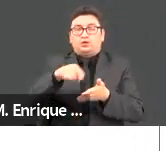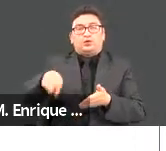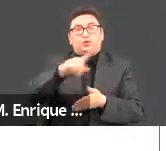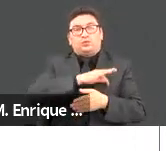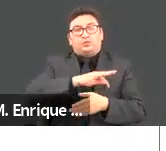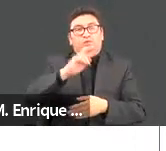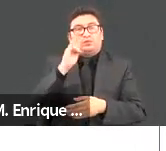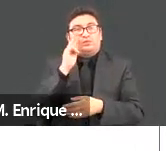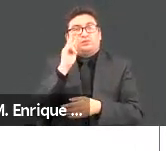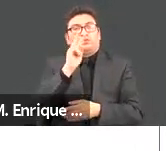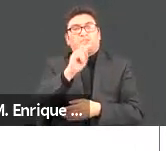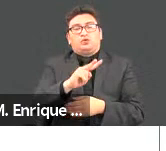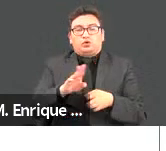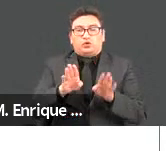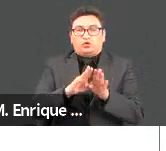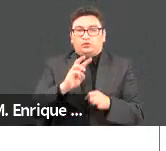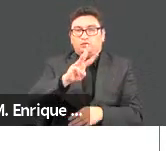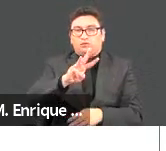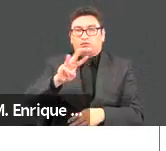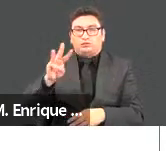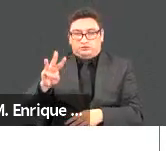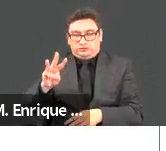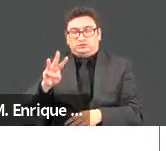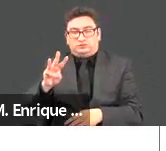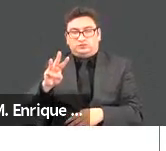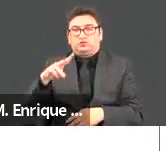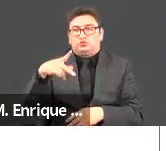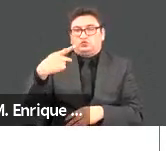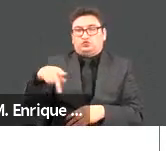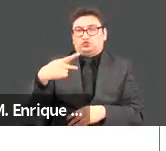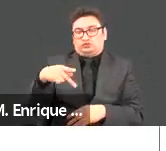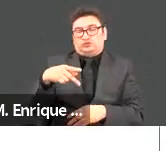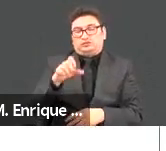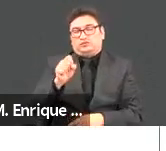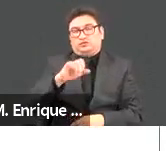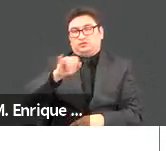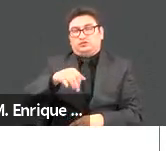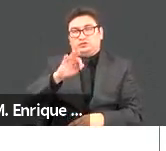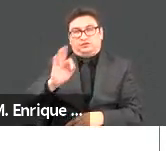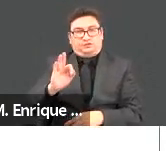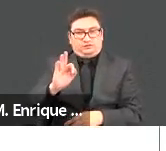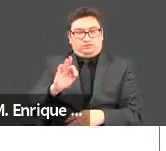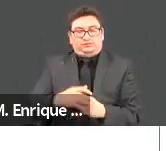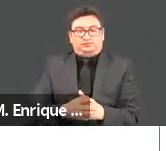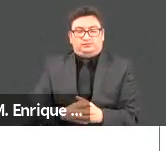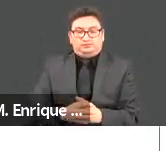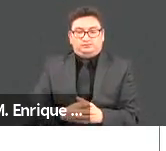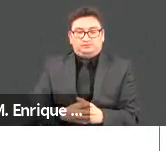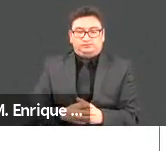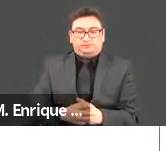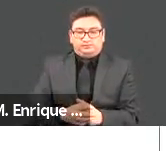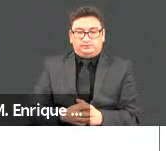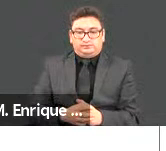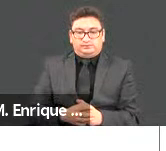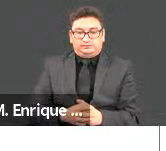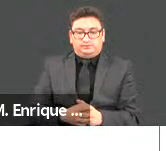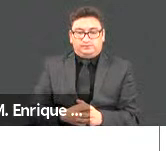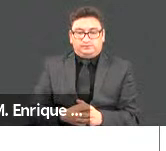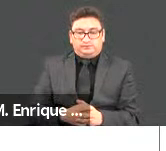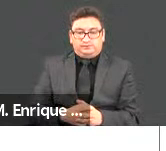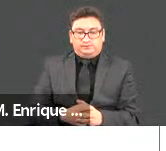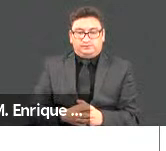consulta a través de la página web del Semanario Judicial de la Federación.